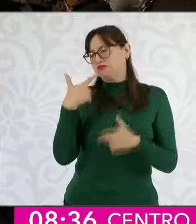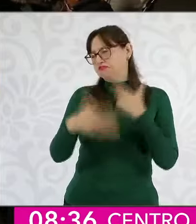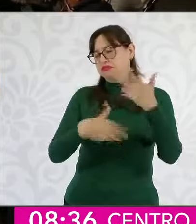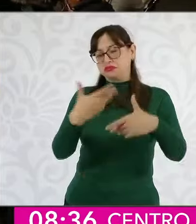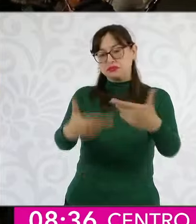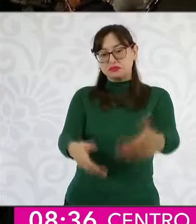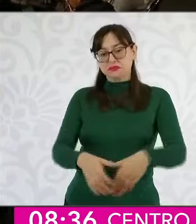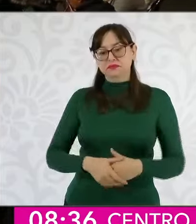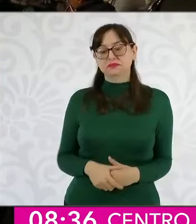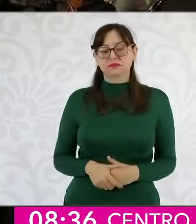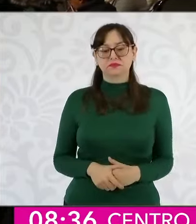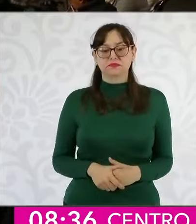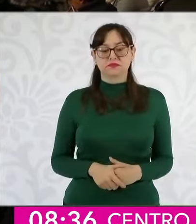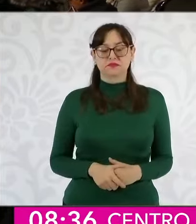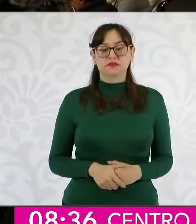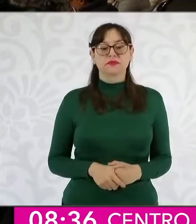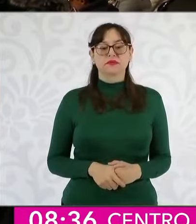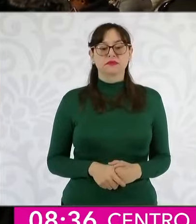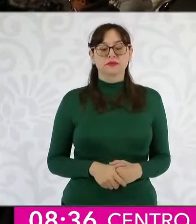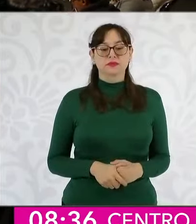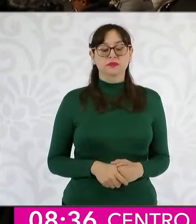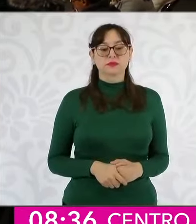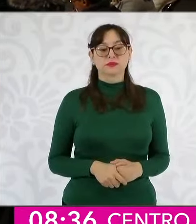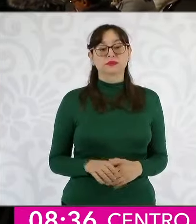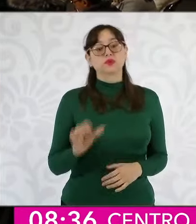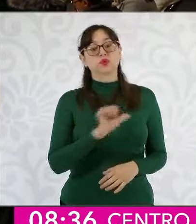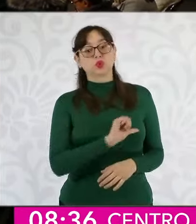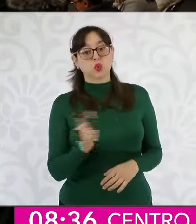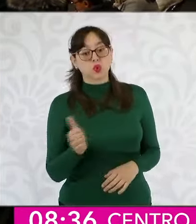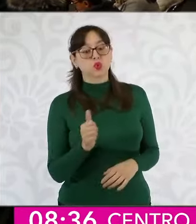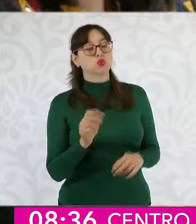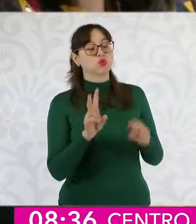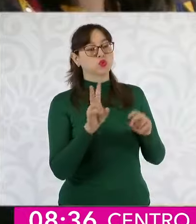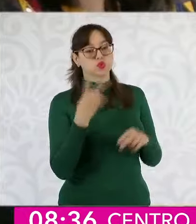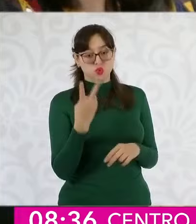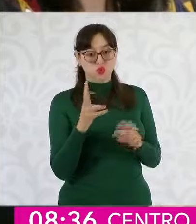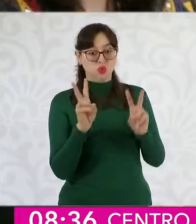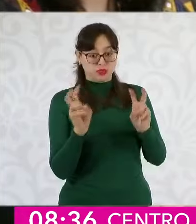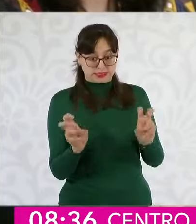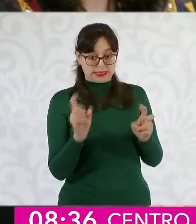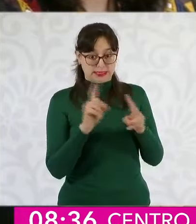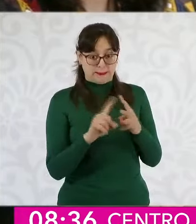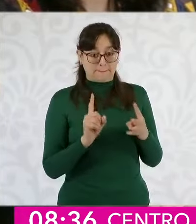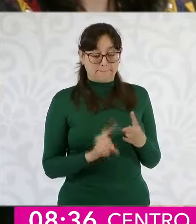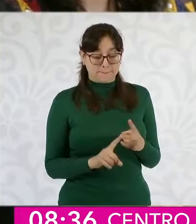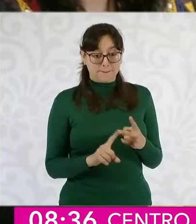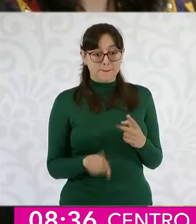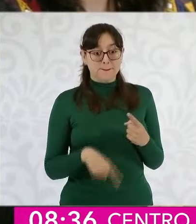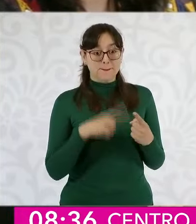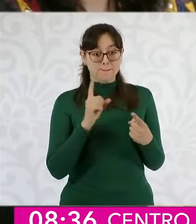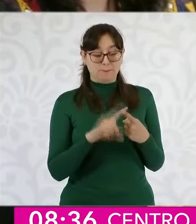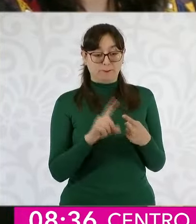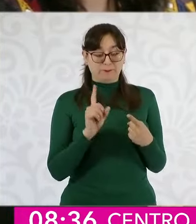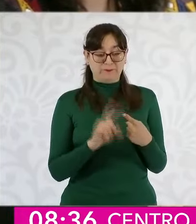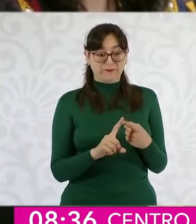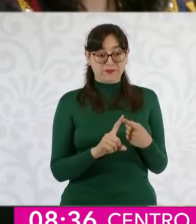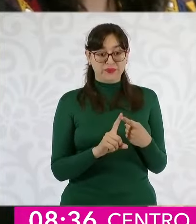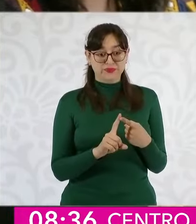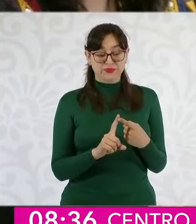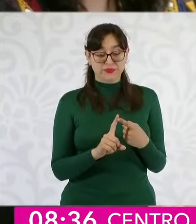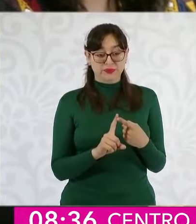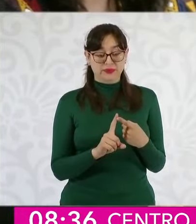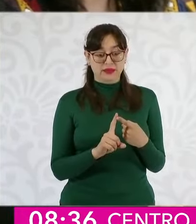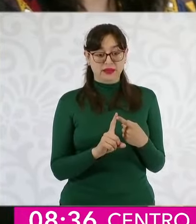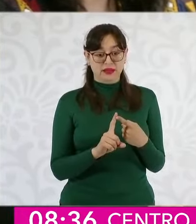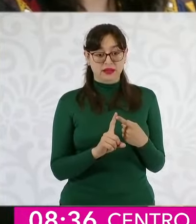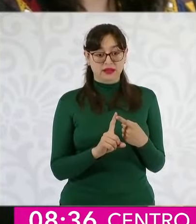etcétera. Presidente, si me permite rápidamente dos temas. Uno sobre este cierre temporal de